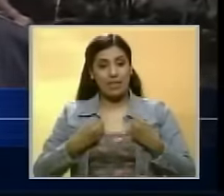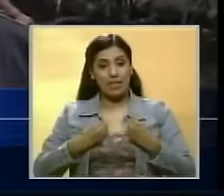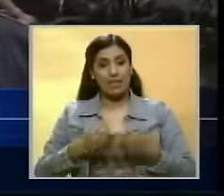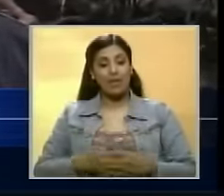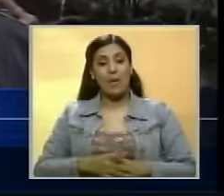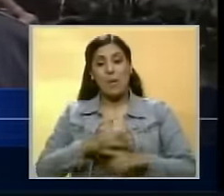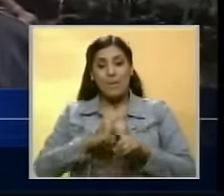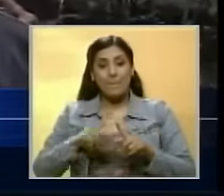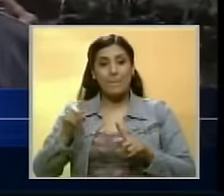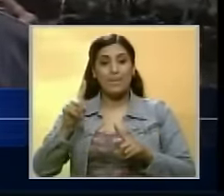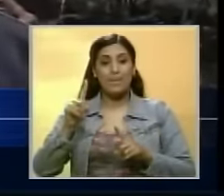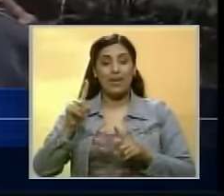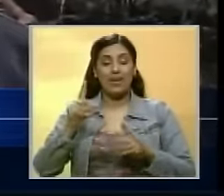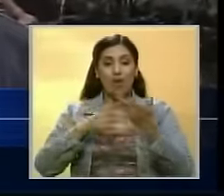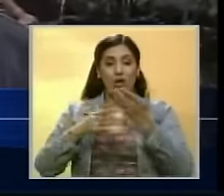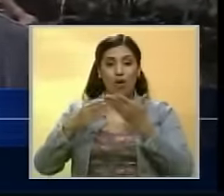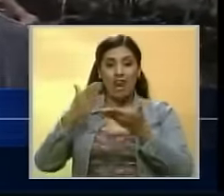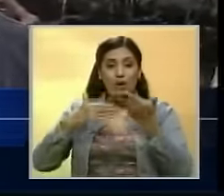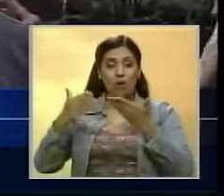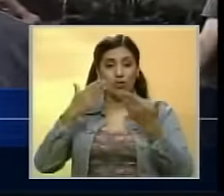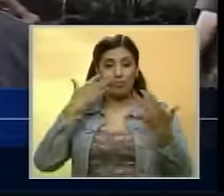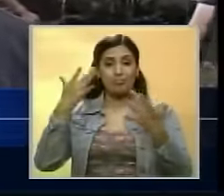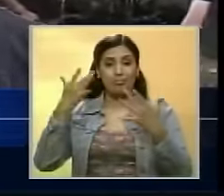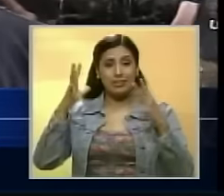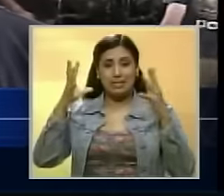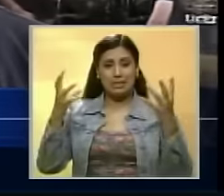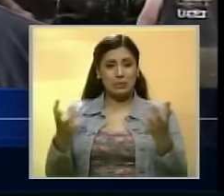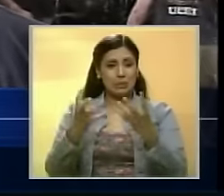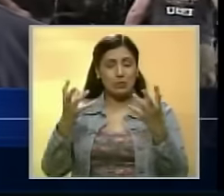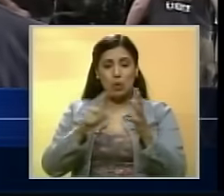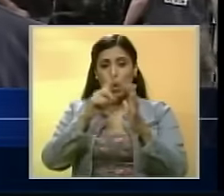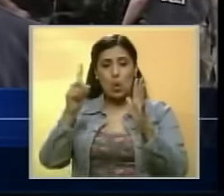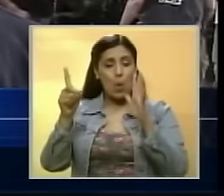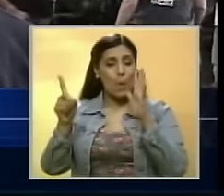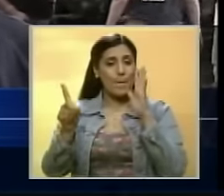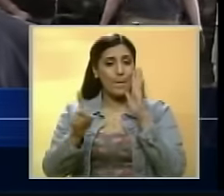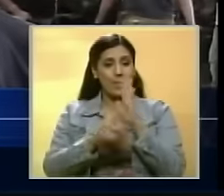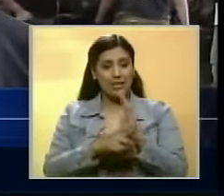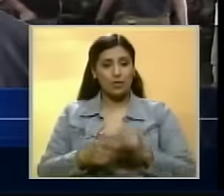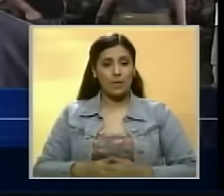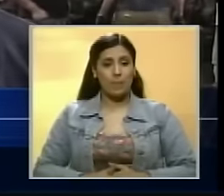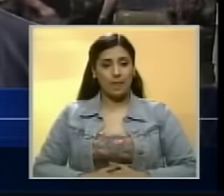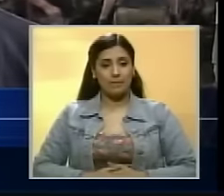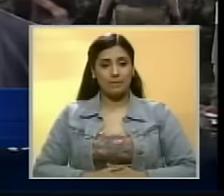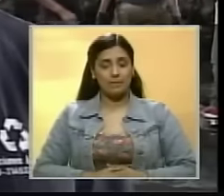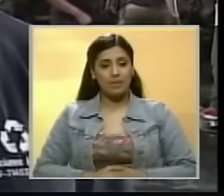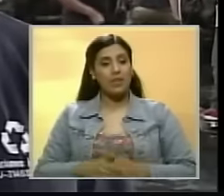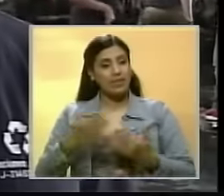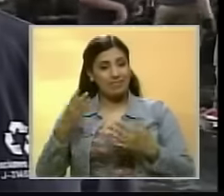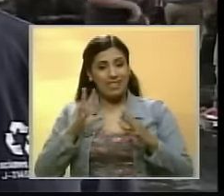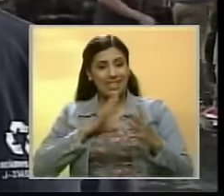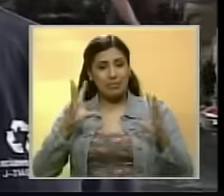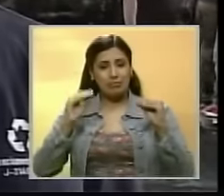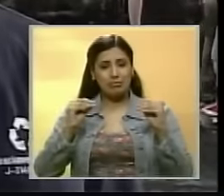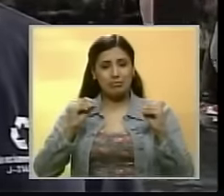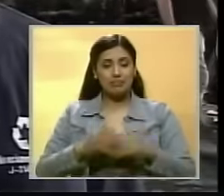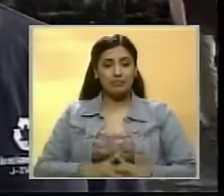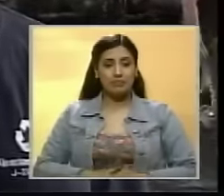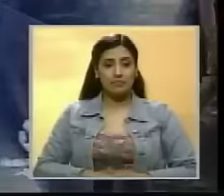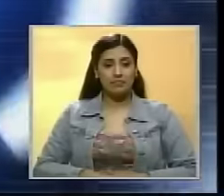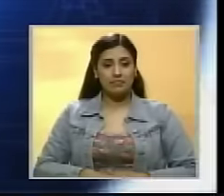el resto de el negocio como usted lo ven ahora eh Bueno se incendió quedó en